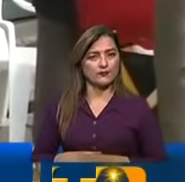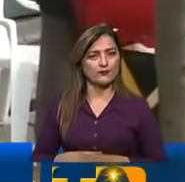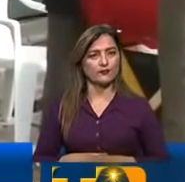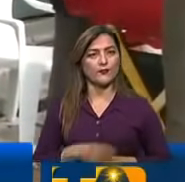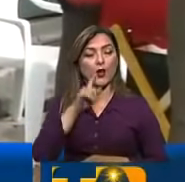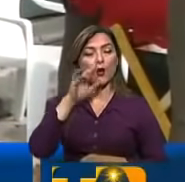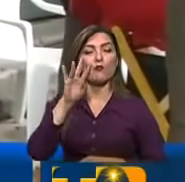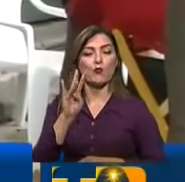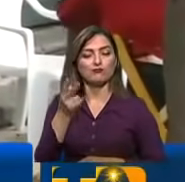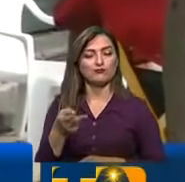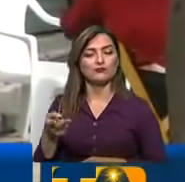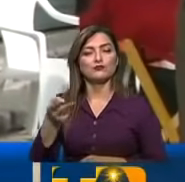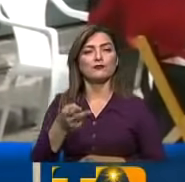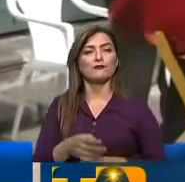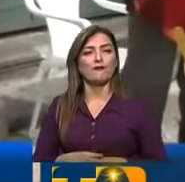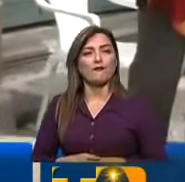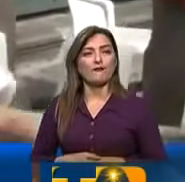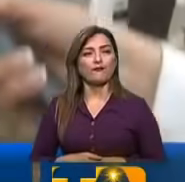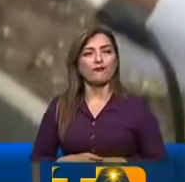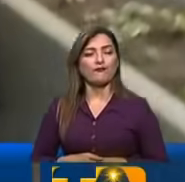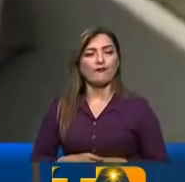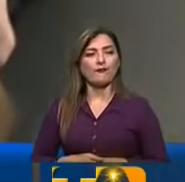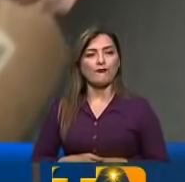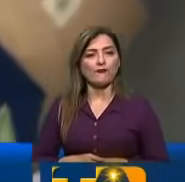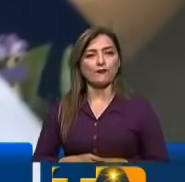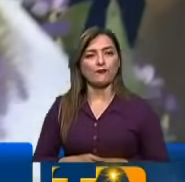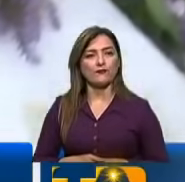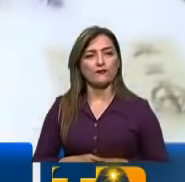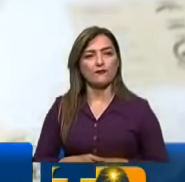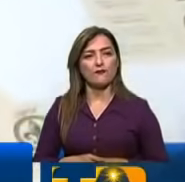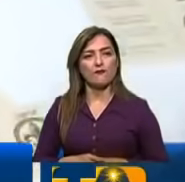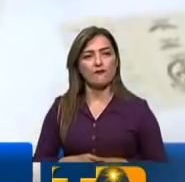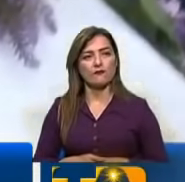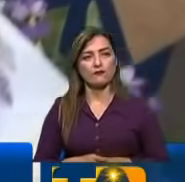conjuntamente con mi esposo, y estos son los aromas